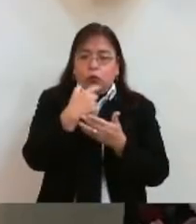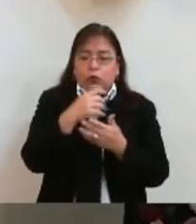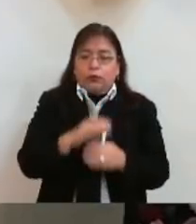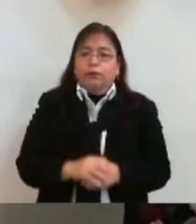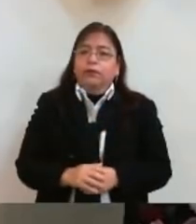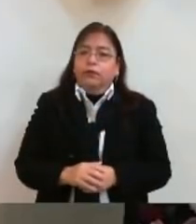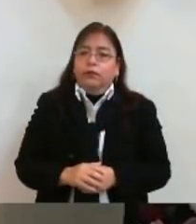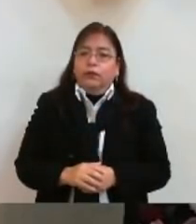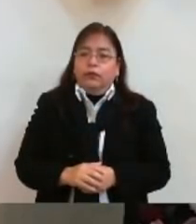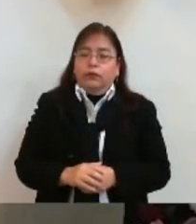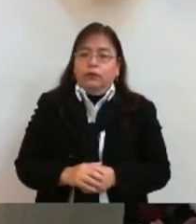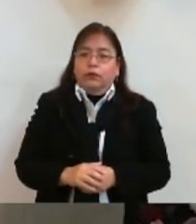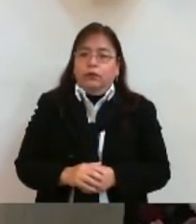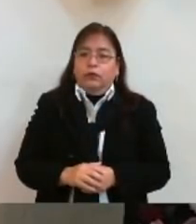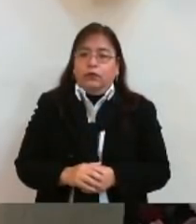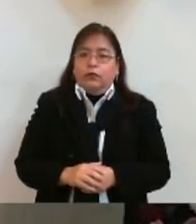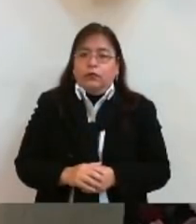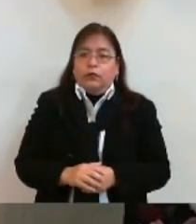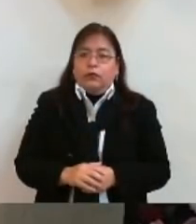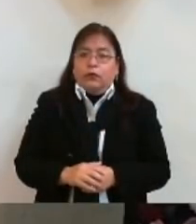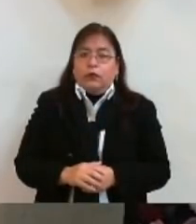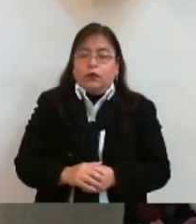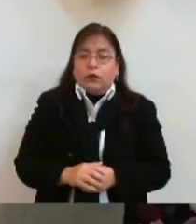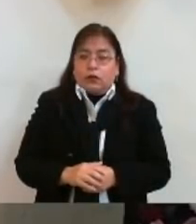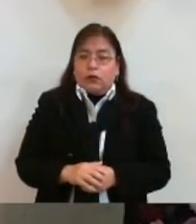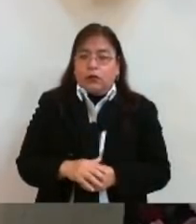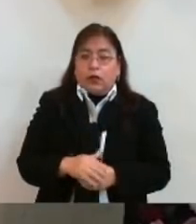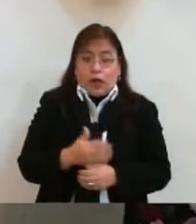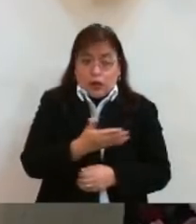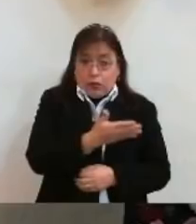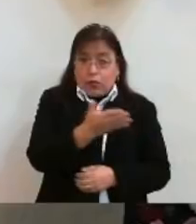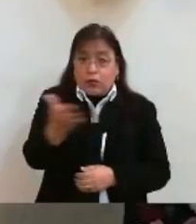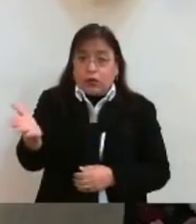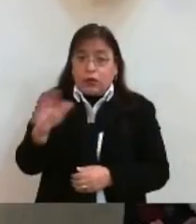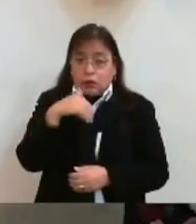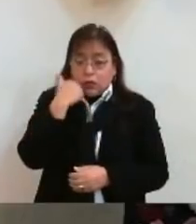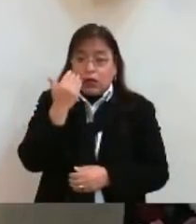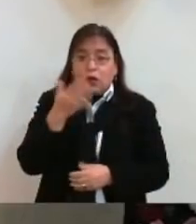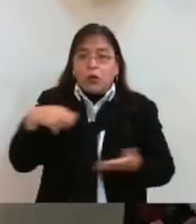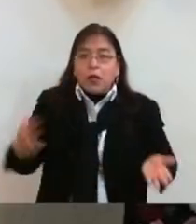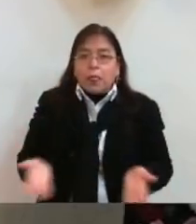Quiero animarlos a vivir esta alegría dominical.